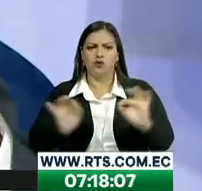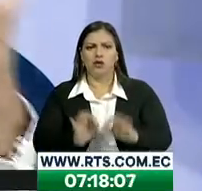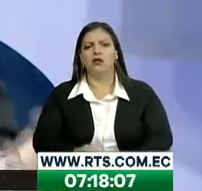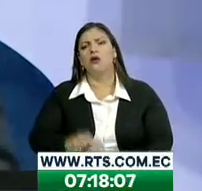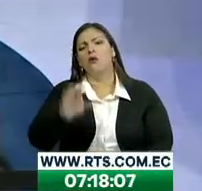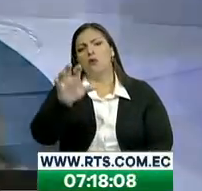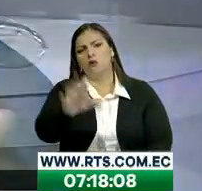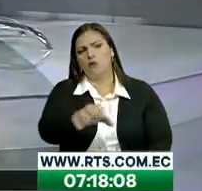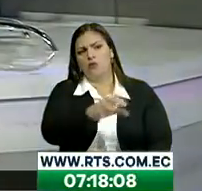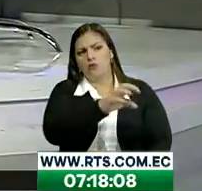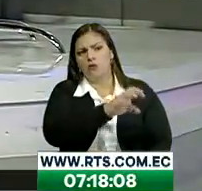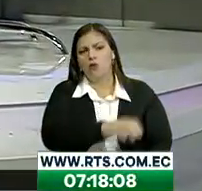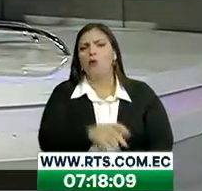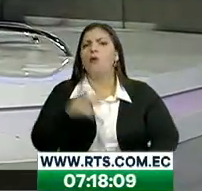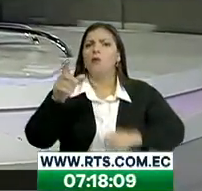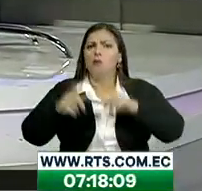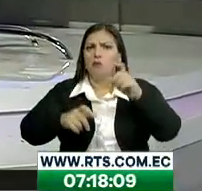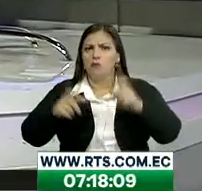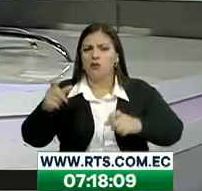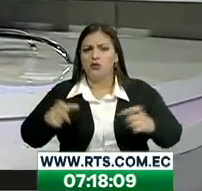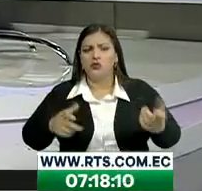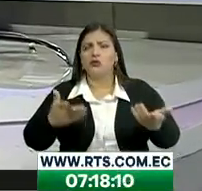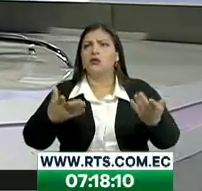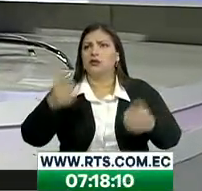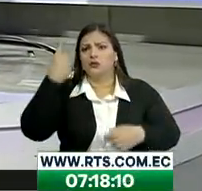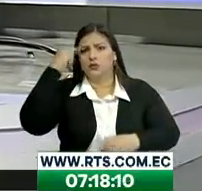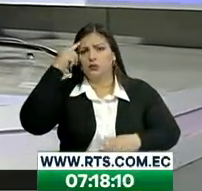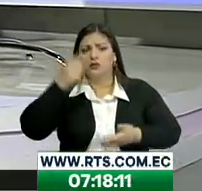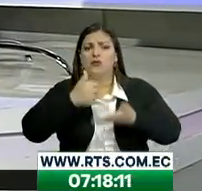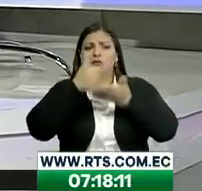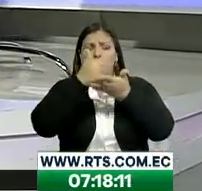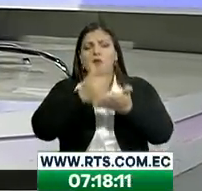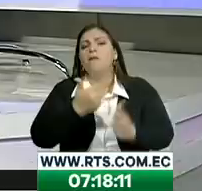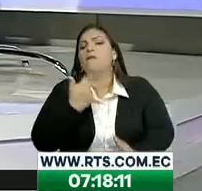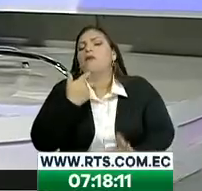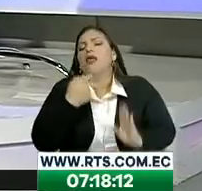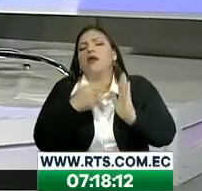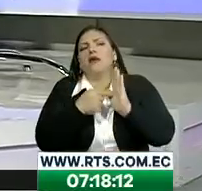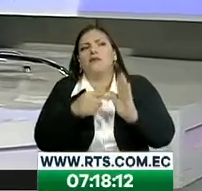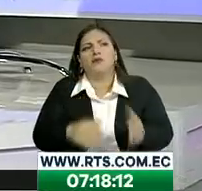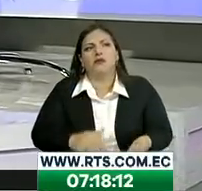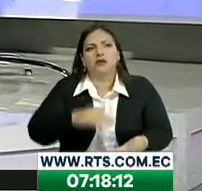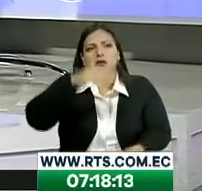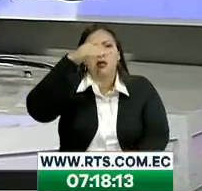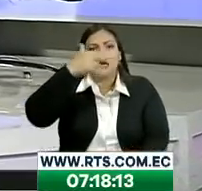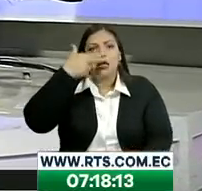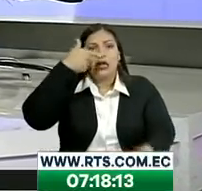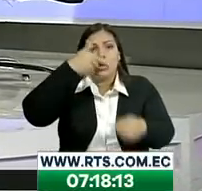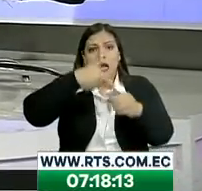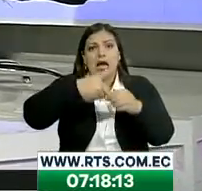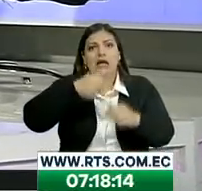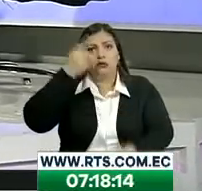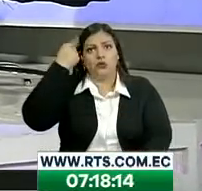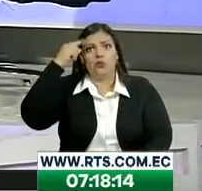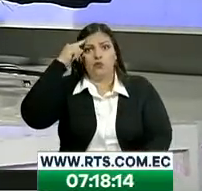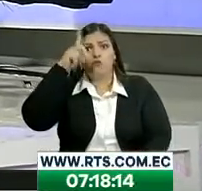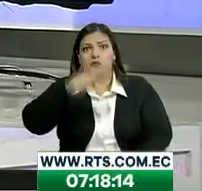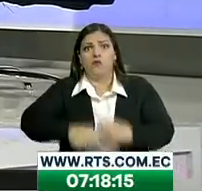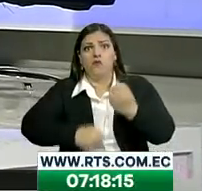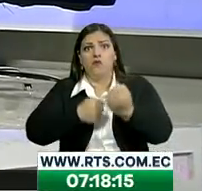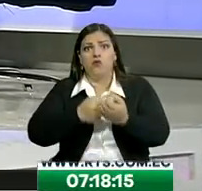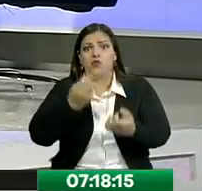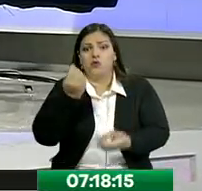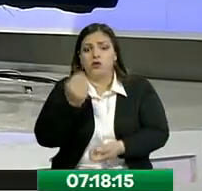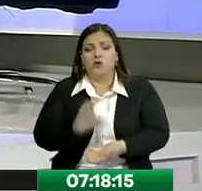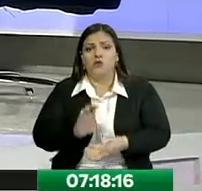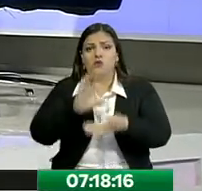gas a los valores que lo recibe. Pero debemos entender que los subsidios deben ser focalizados y racionalizados. Pero también